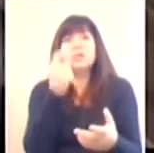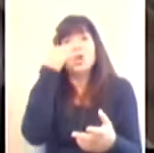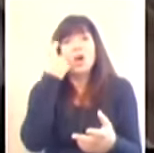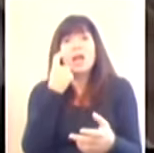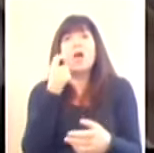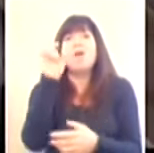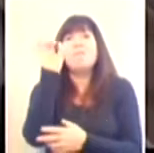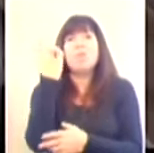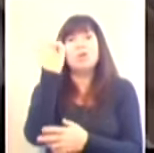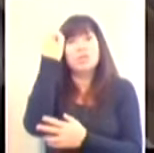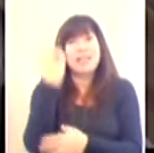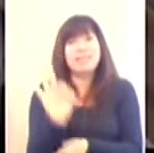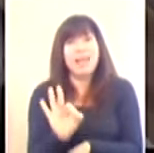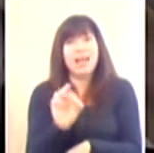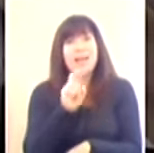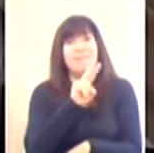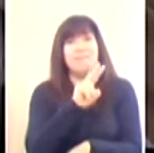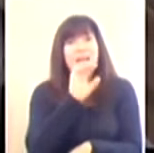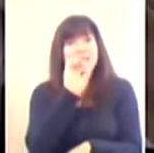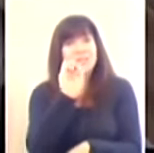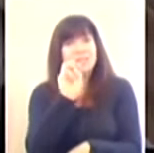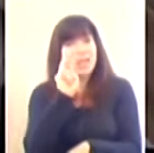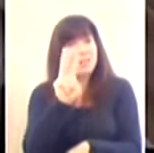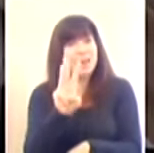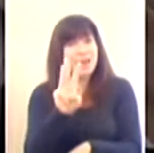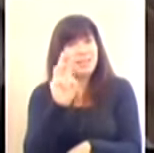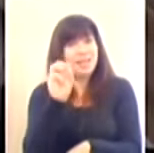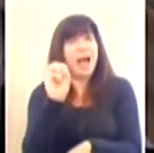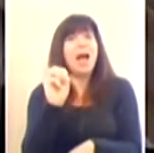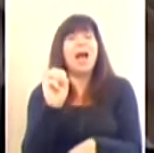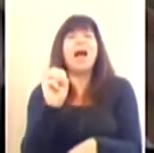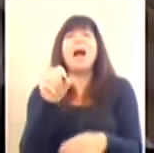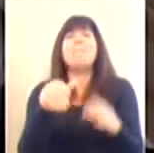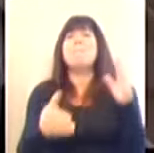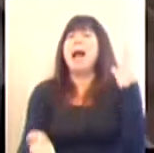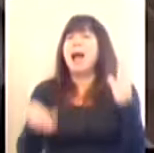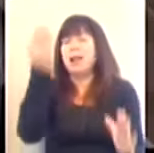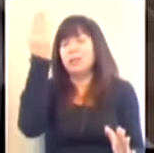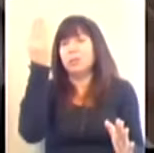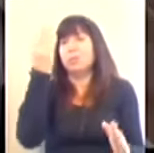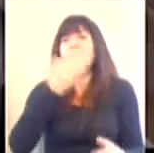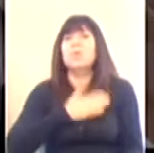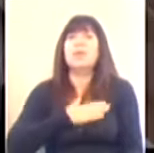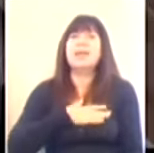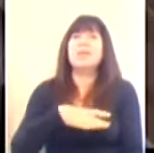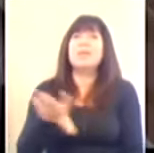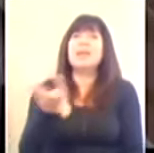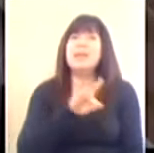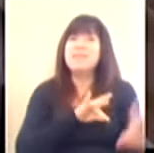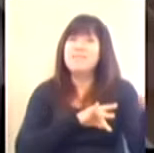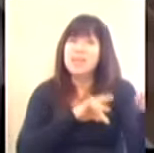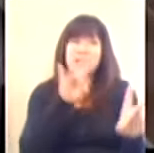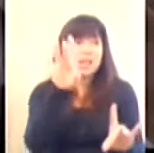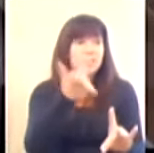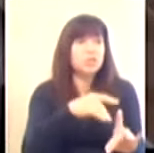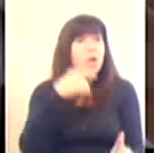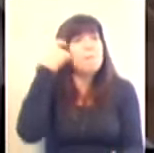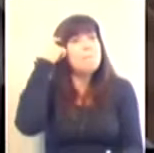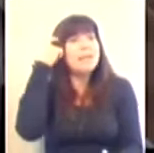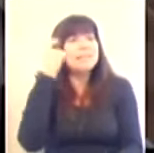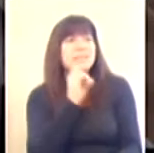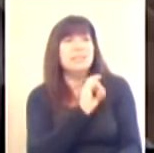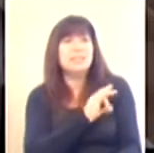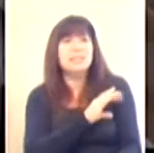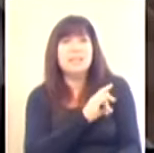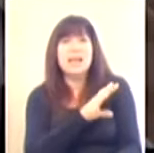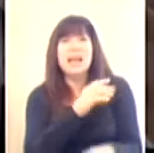porcentaje del 2030 será más alto, y también me gustaría hacer la invitación de pensar que en Chile